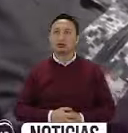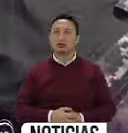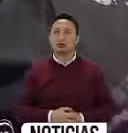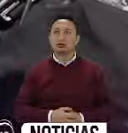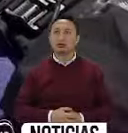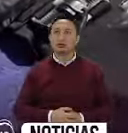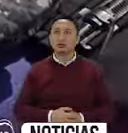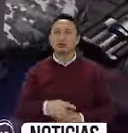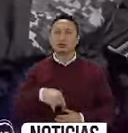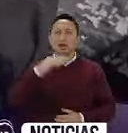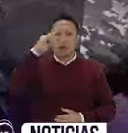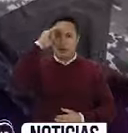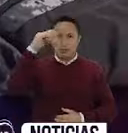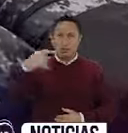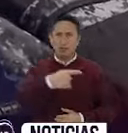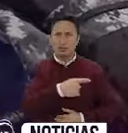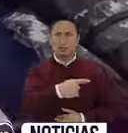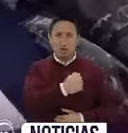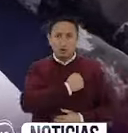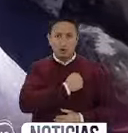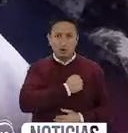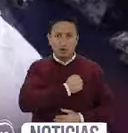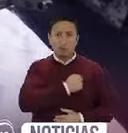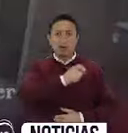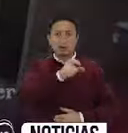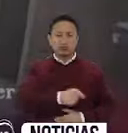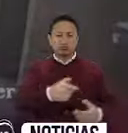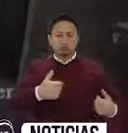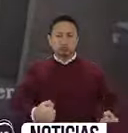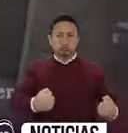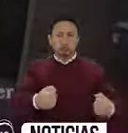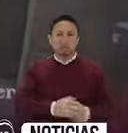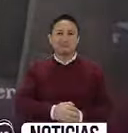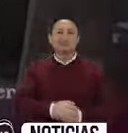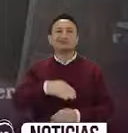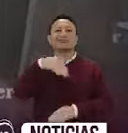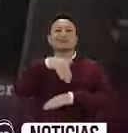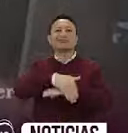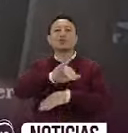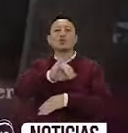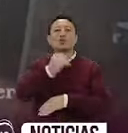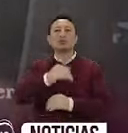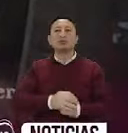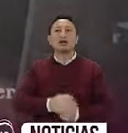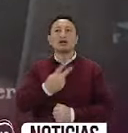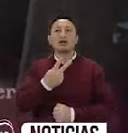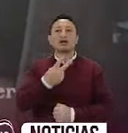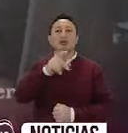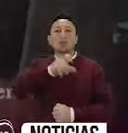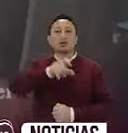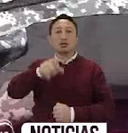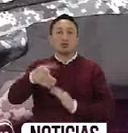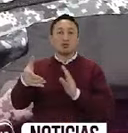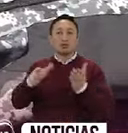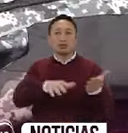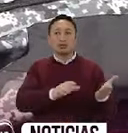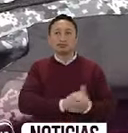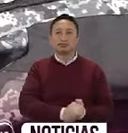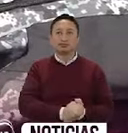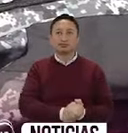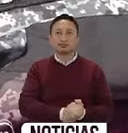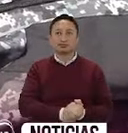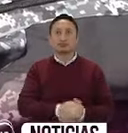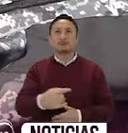Para la policía, estos son los uniformes que utilizaron los sicarios la tarde de este jueves que acabaron con la vida de dos hermanos en Manta. Estas prendas